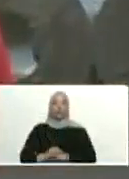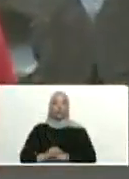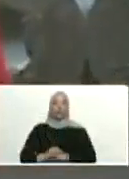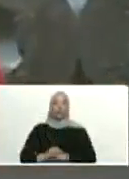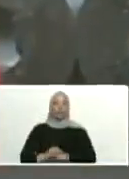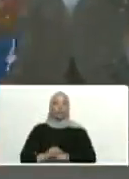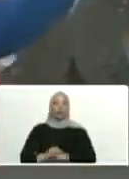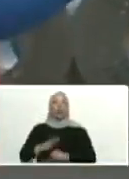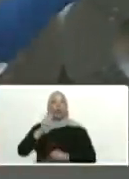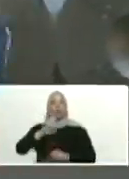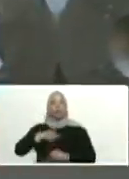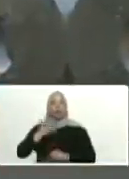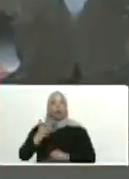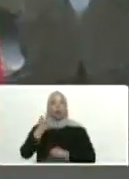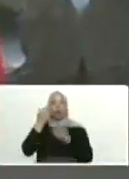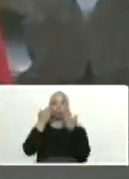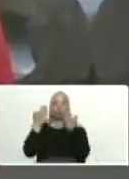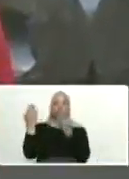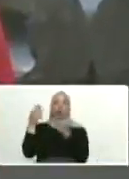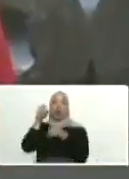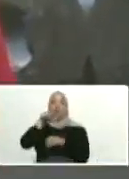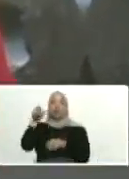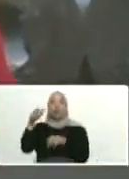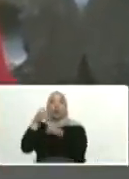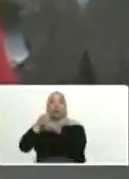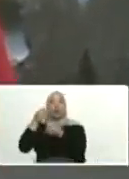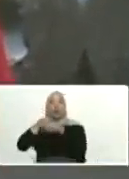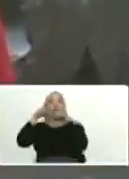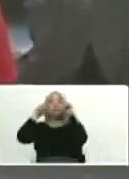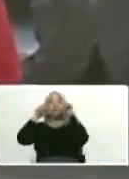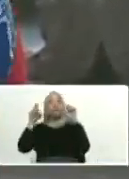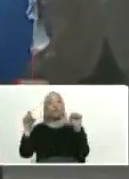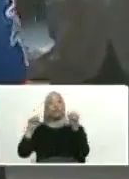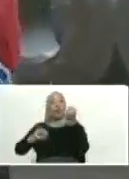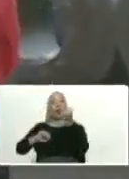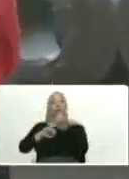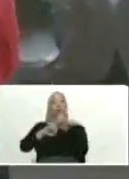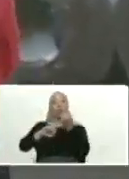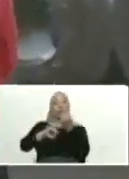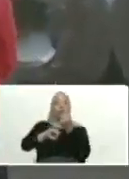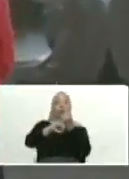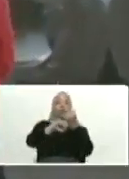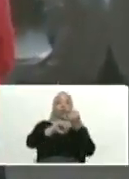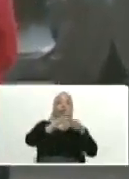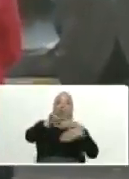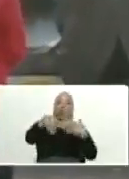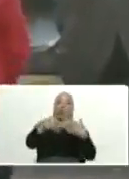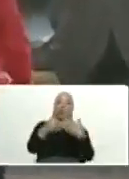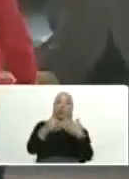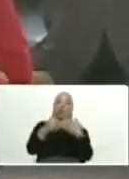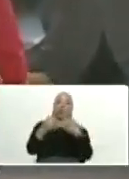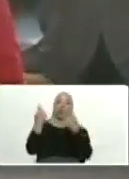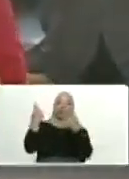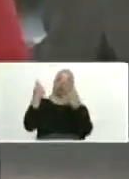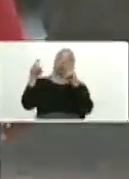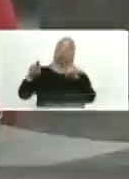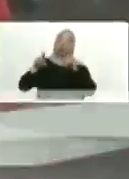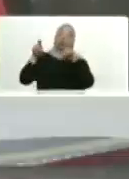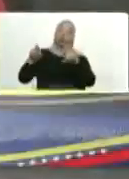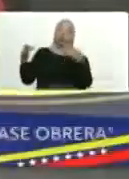como puede ver aquí está su clase Obrera que siempre está respaldado por esta clase Obrera formado en cuerpos